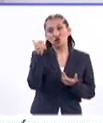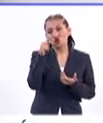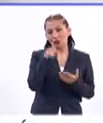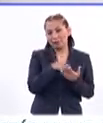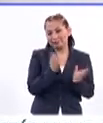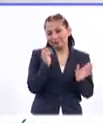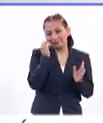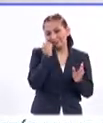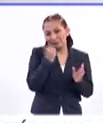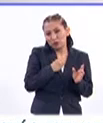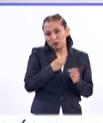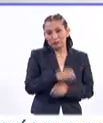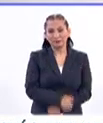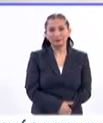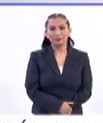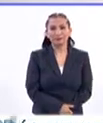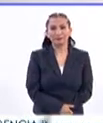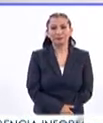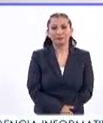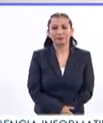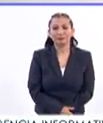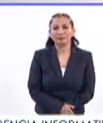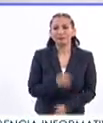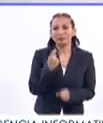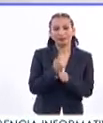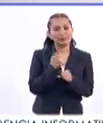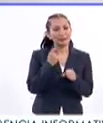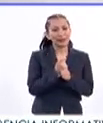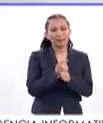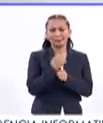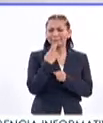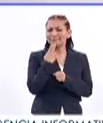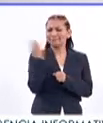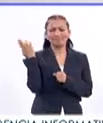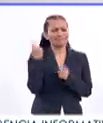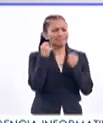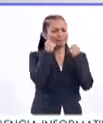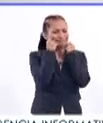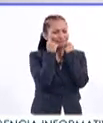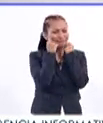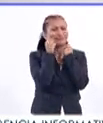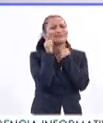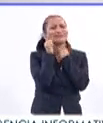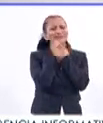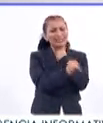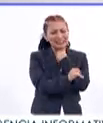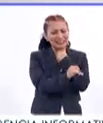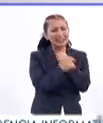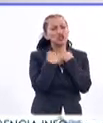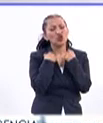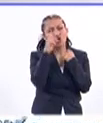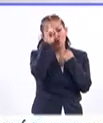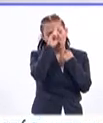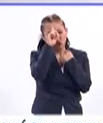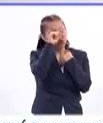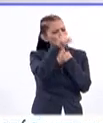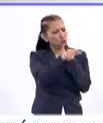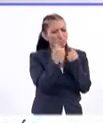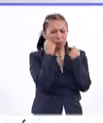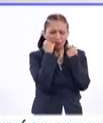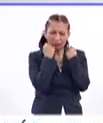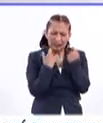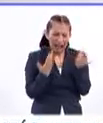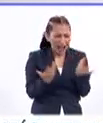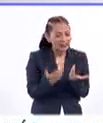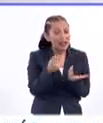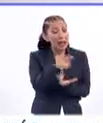de destino? Primero que nada, que se arriesguen. Yo les recomiendo que se arriesguen porque, bueno,